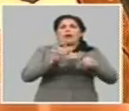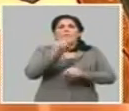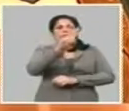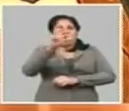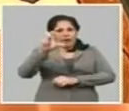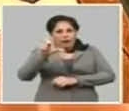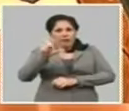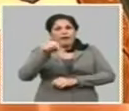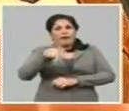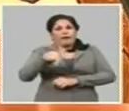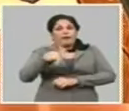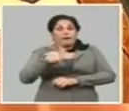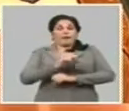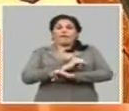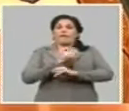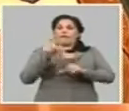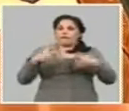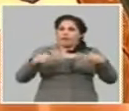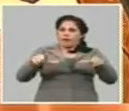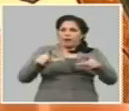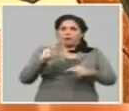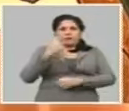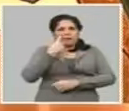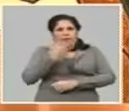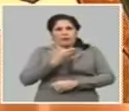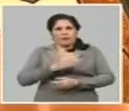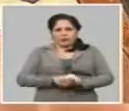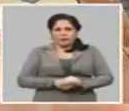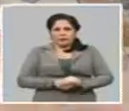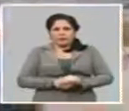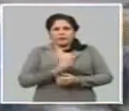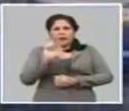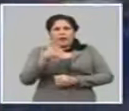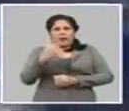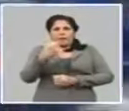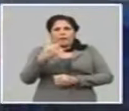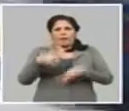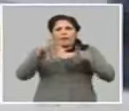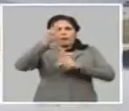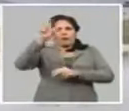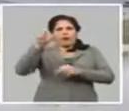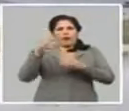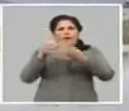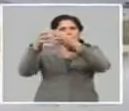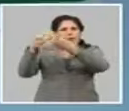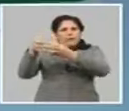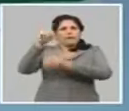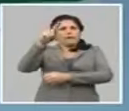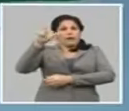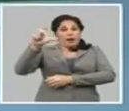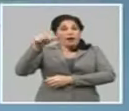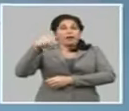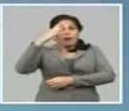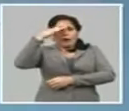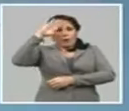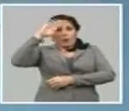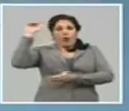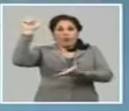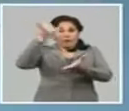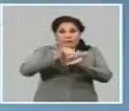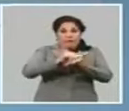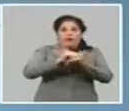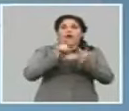clara y este reporte lo hemos recibido desde esa provincia el primer centro de aislamiento de villa clara para cubanos que arriban al país